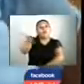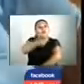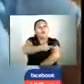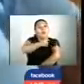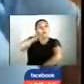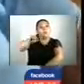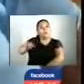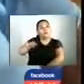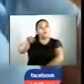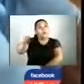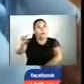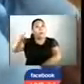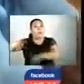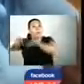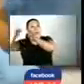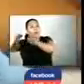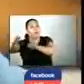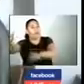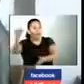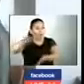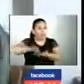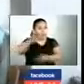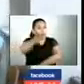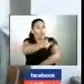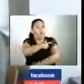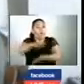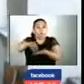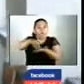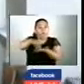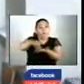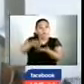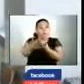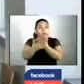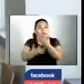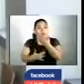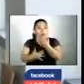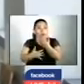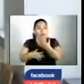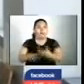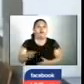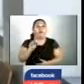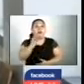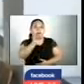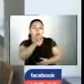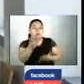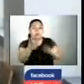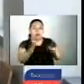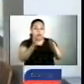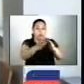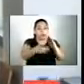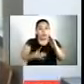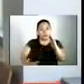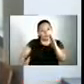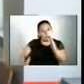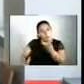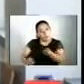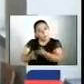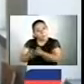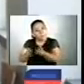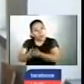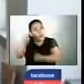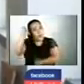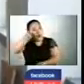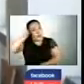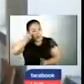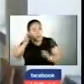suspenderse su uso por la aparición de coágulos en personas vacunadas. Desde la Casa Blanca se refuerzan los argumentos